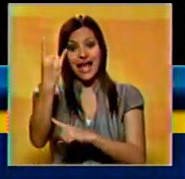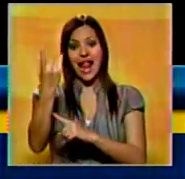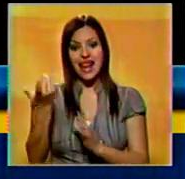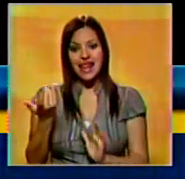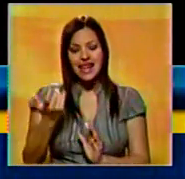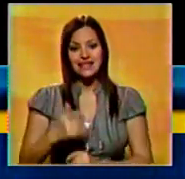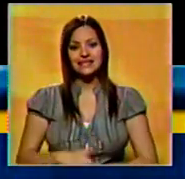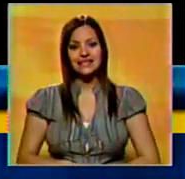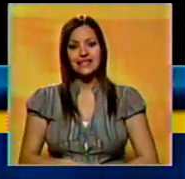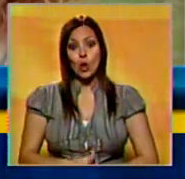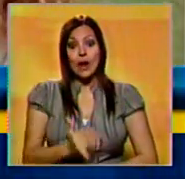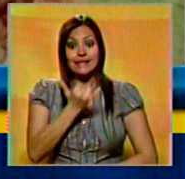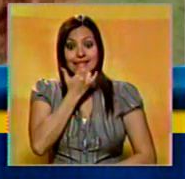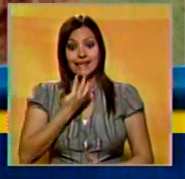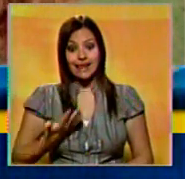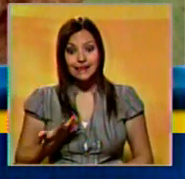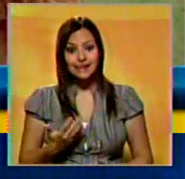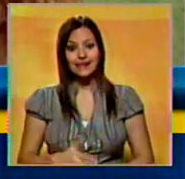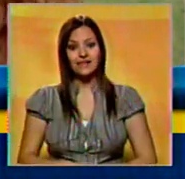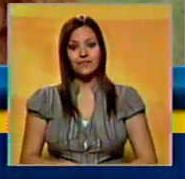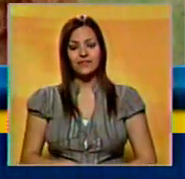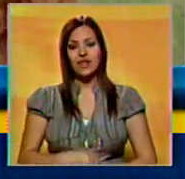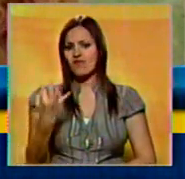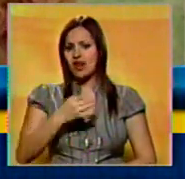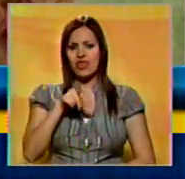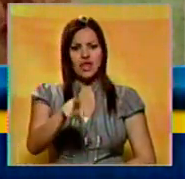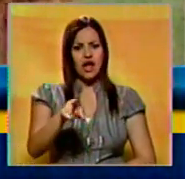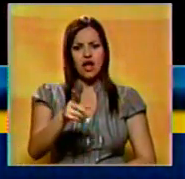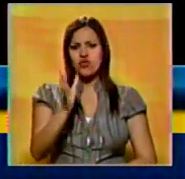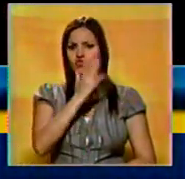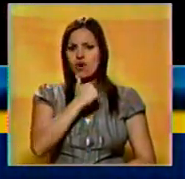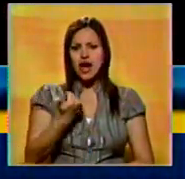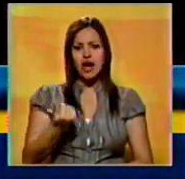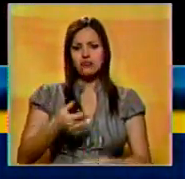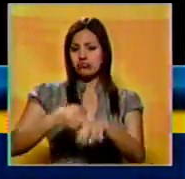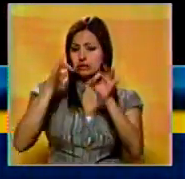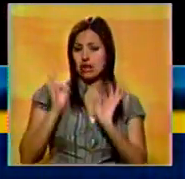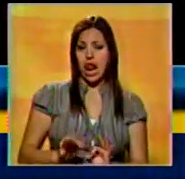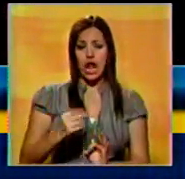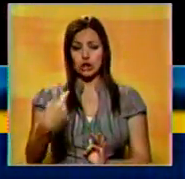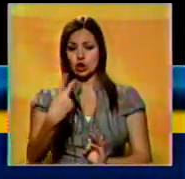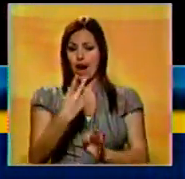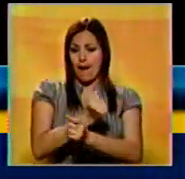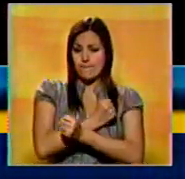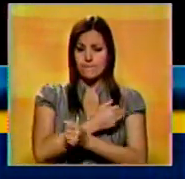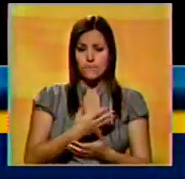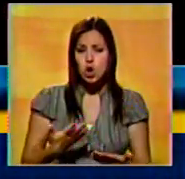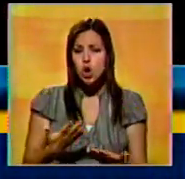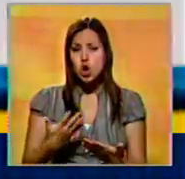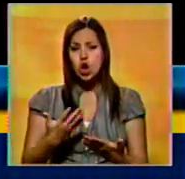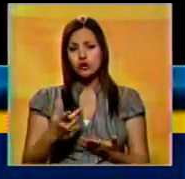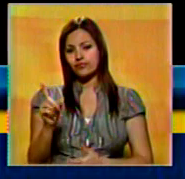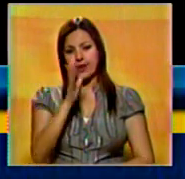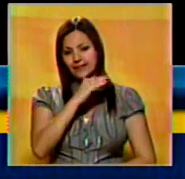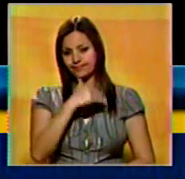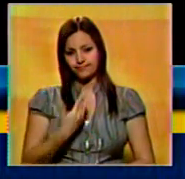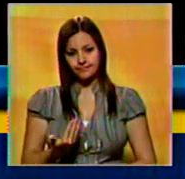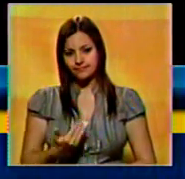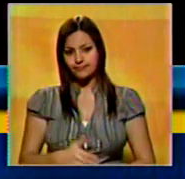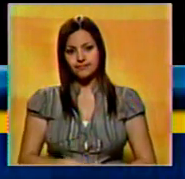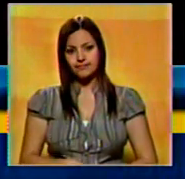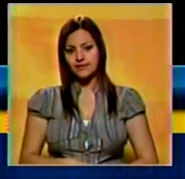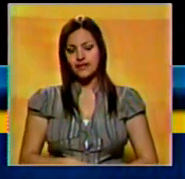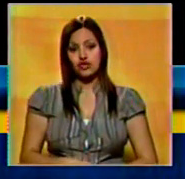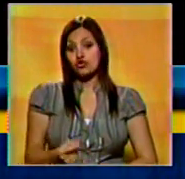un accidente. No, realmente yo no tuve una relación, así que se diga que es una relación, amor y cosas de eso, no. Yo no tenía